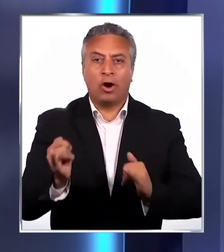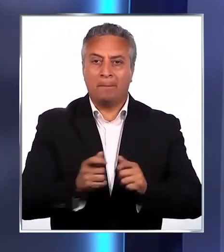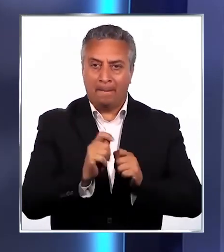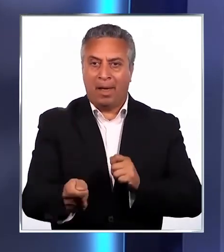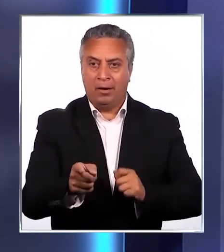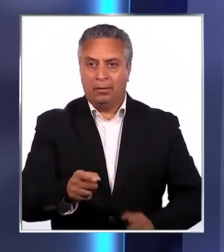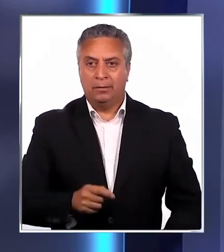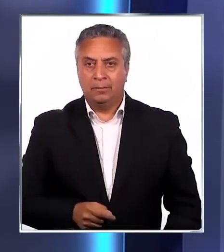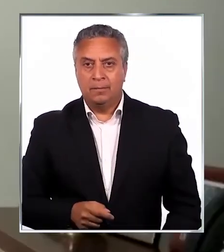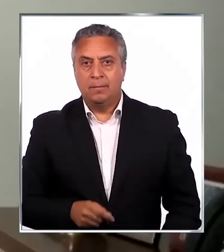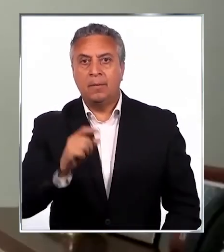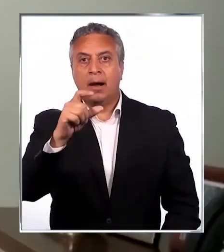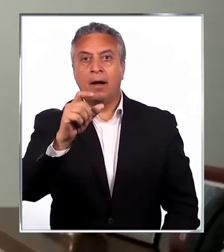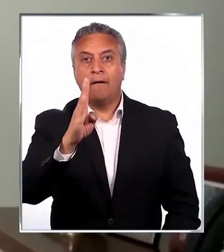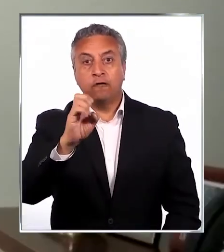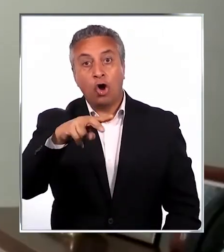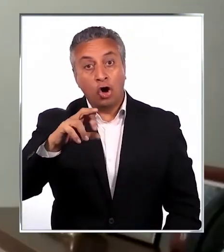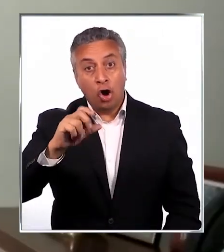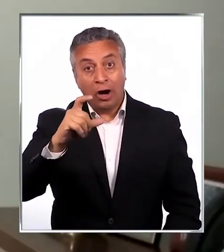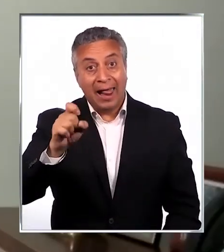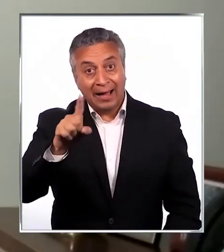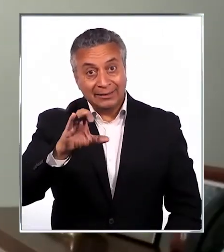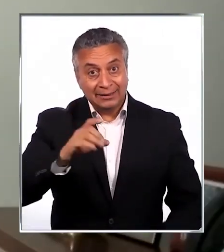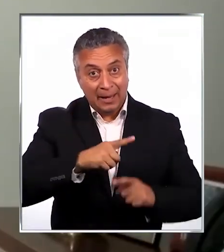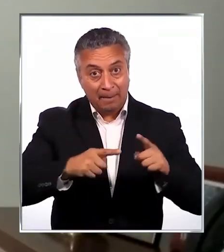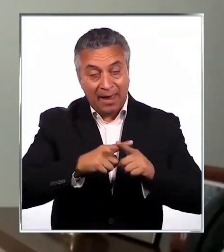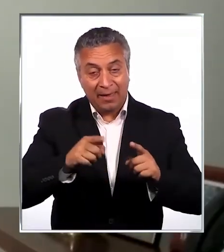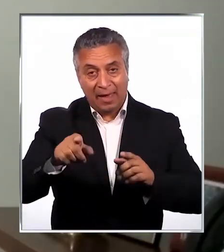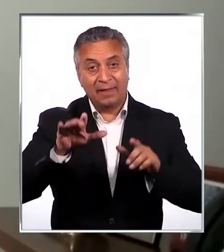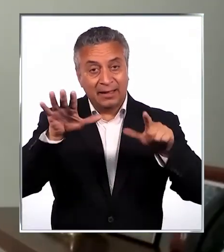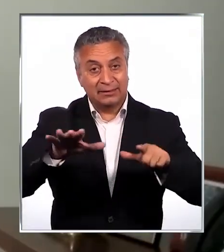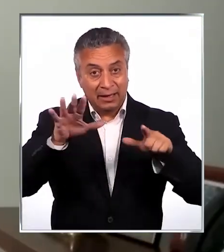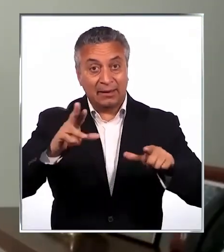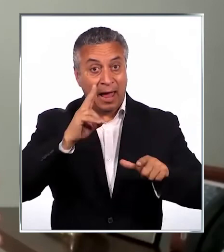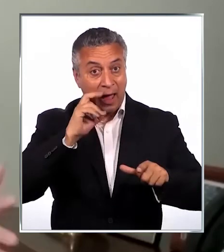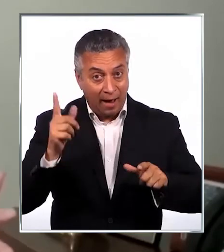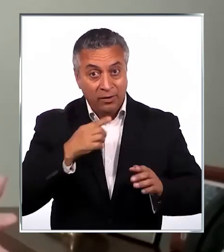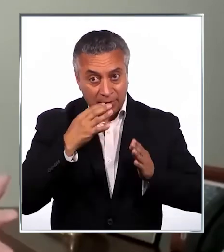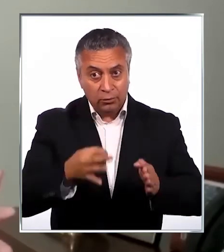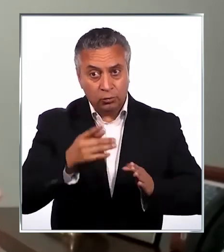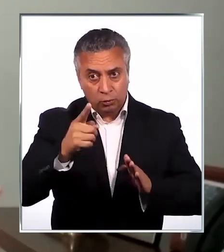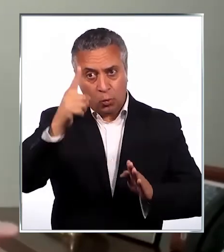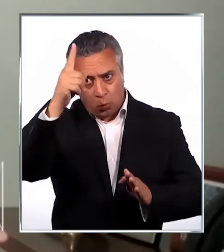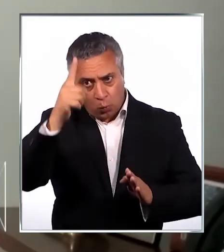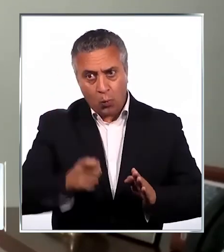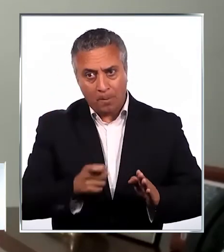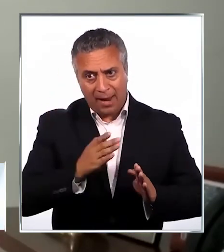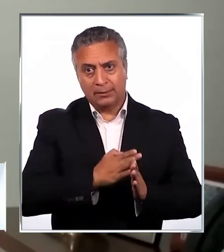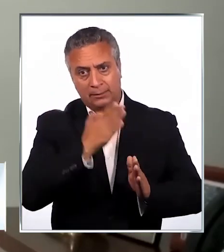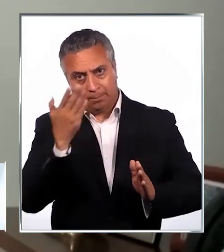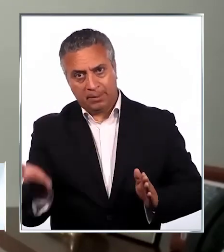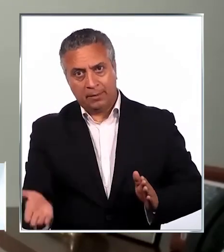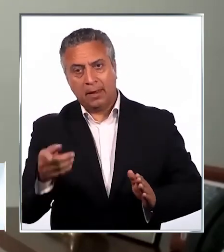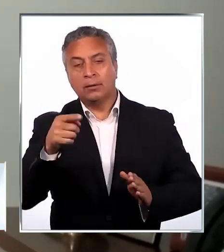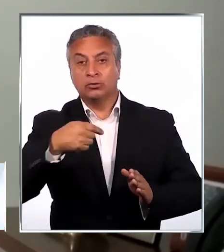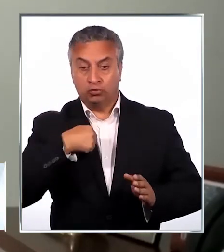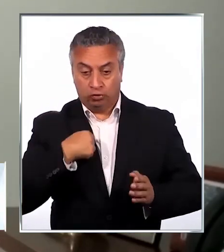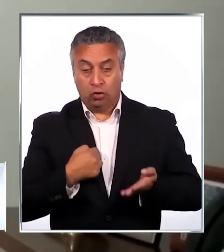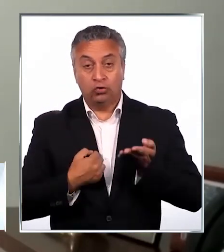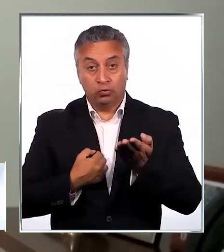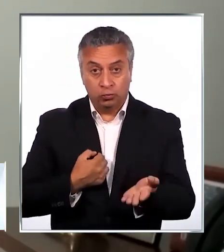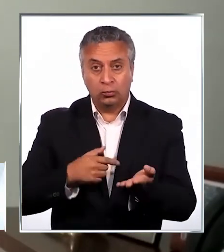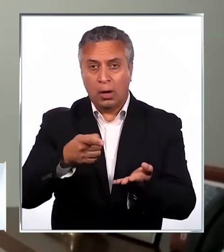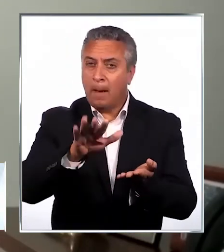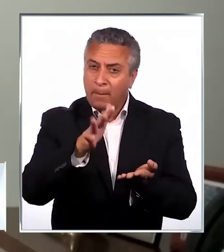manera. El bono clase media se empieza a solicitar 17 de abril, como decía anteriormente, tenemos un mes para solicitarlo y desde mi